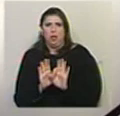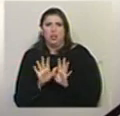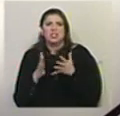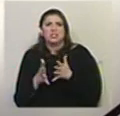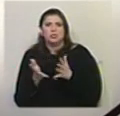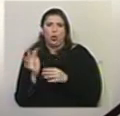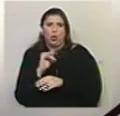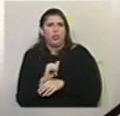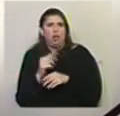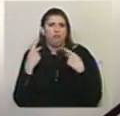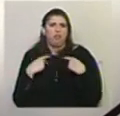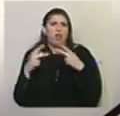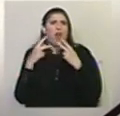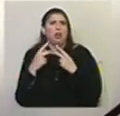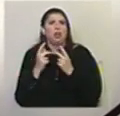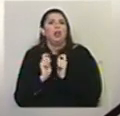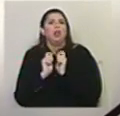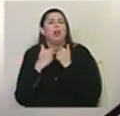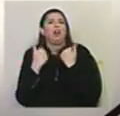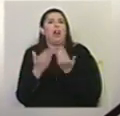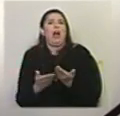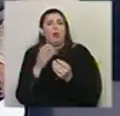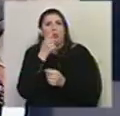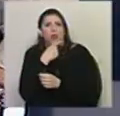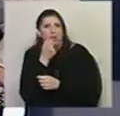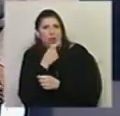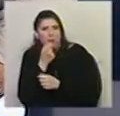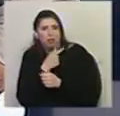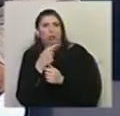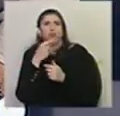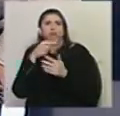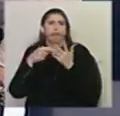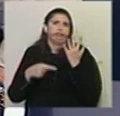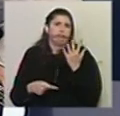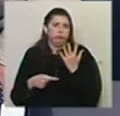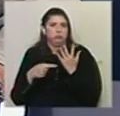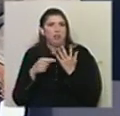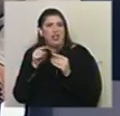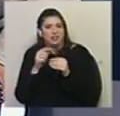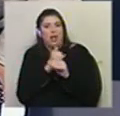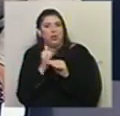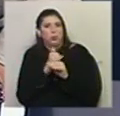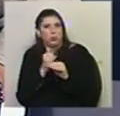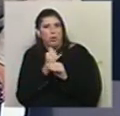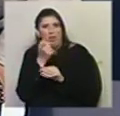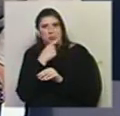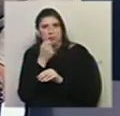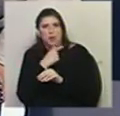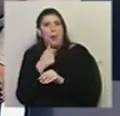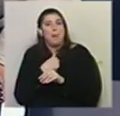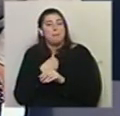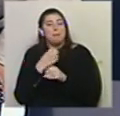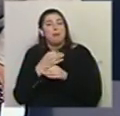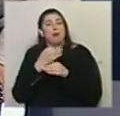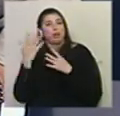días. Seguramente usted lo visita. Sí, seguramente. A mí, por la profesión mía, por la especialidad mía, es que